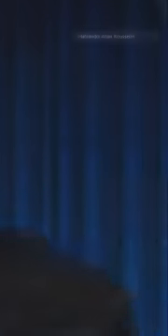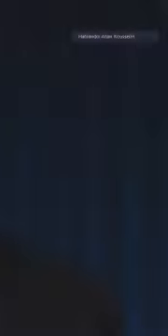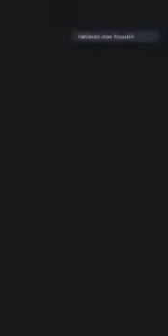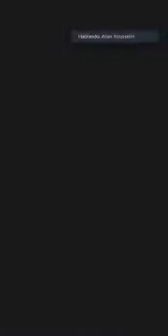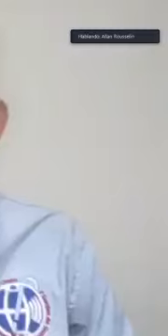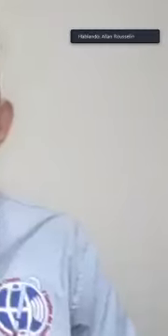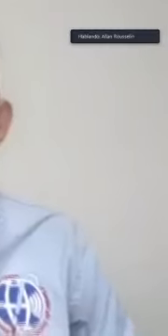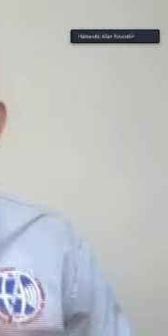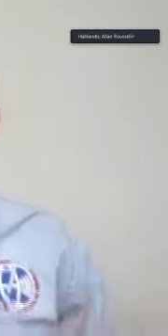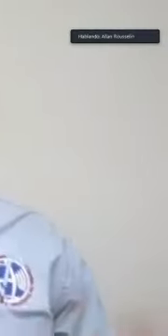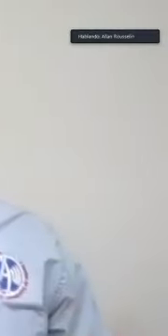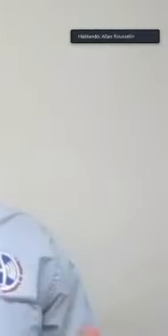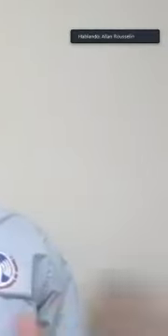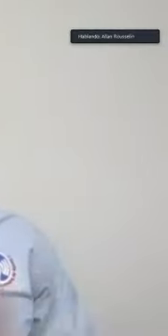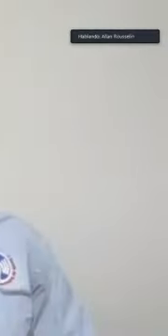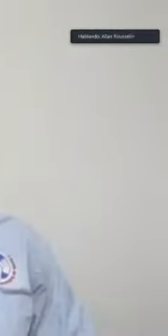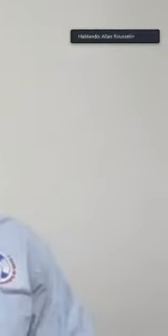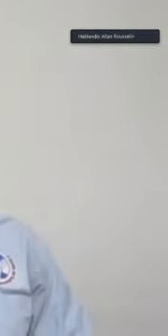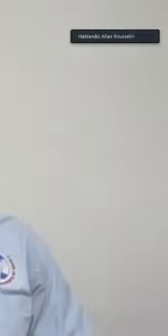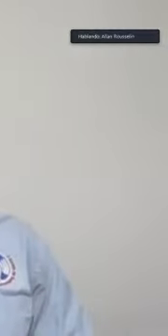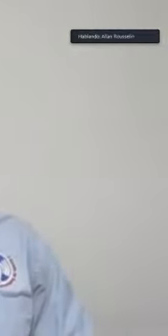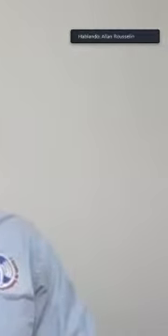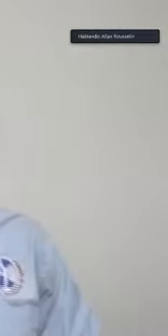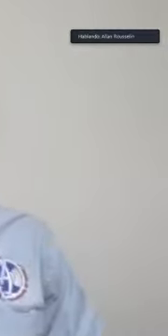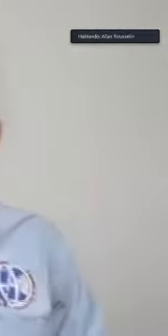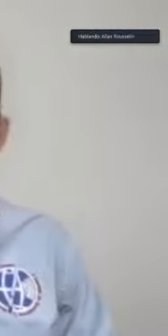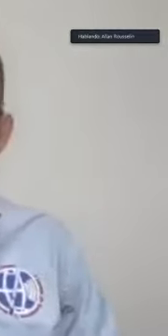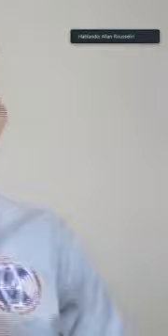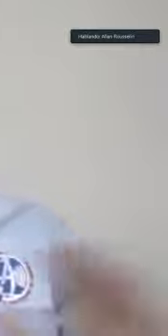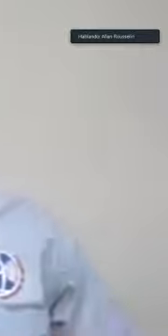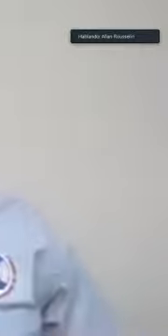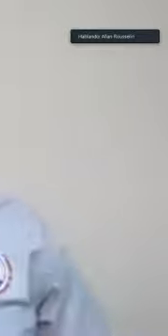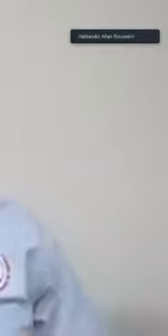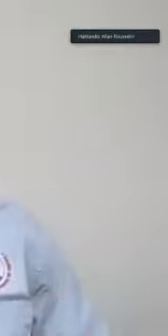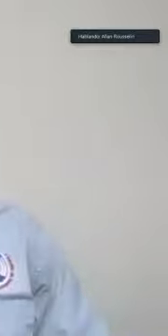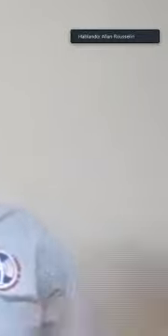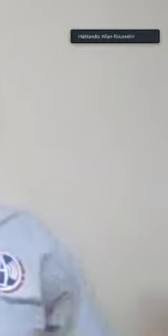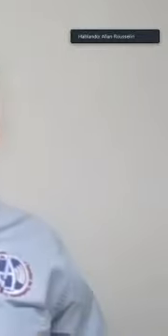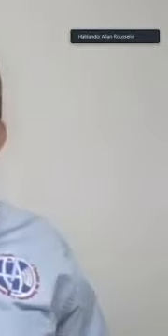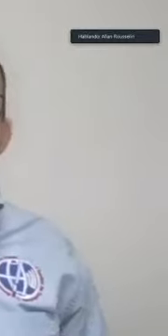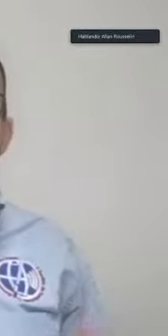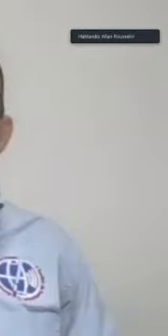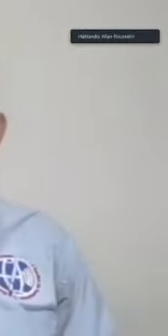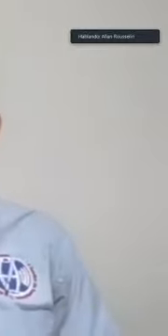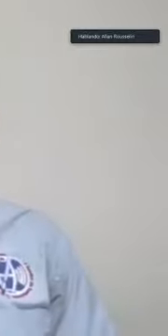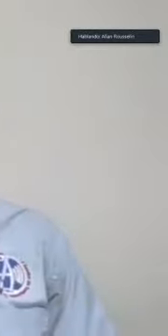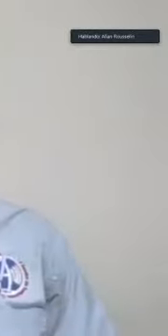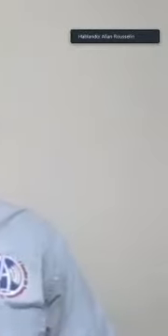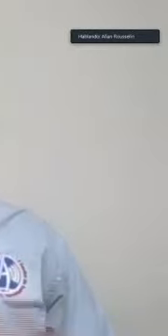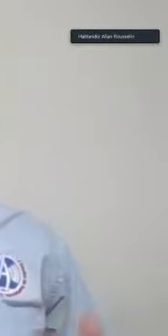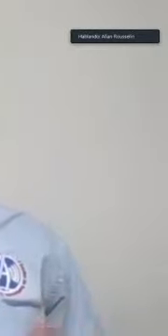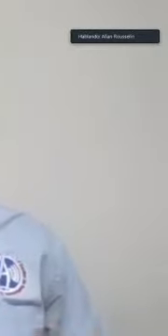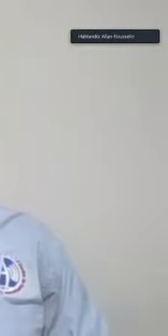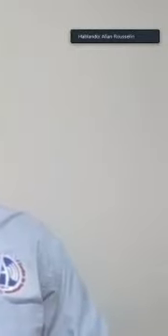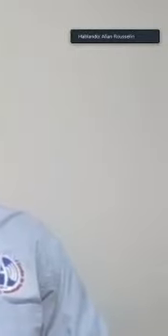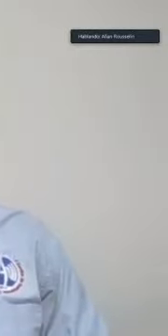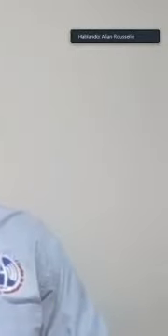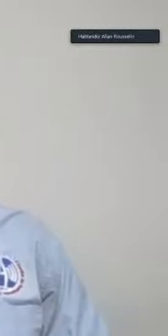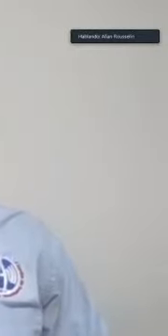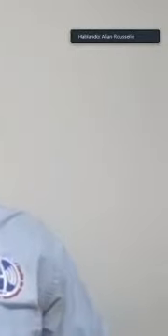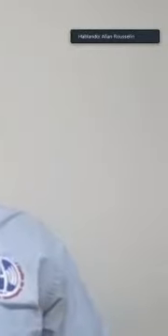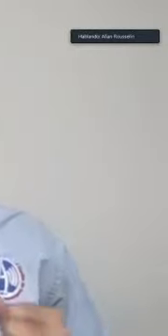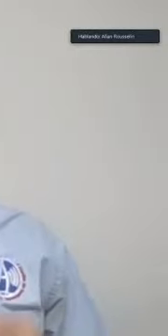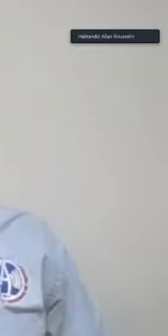Una cordial bienvenida a todas las personas que nos están sintonizando desde su casa, desde su lugar de trabajo, desde donde sea. Gracias por